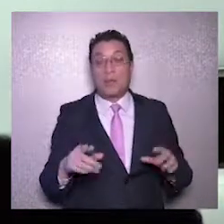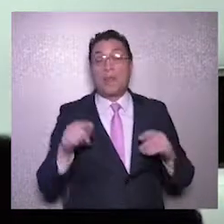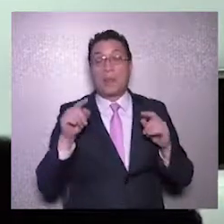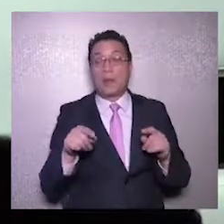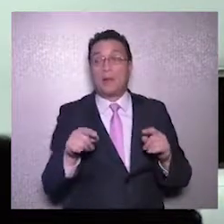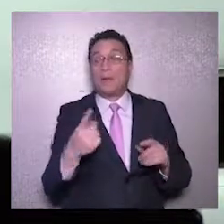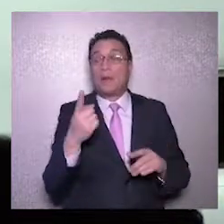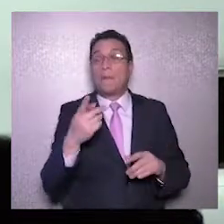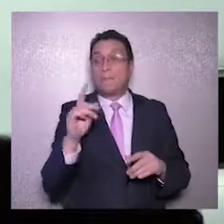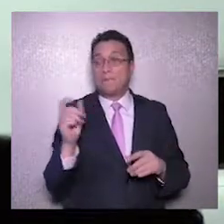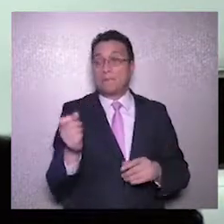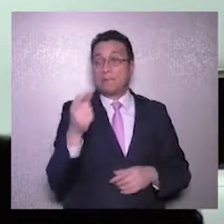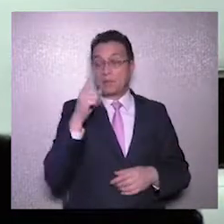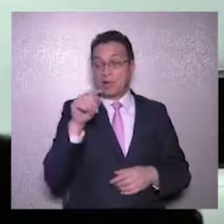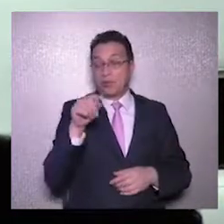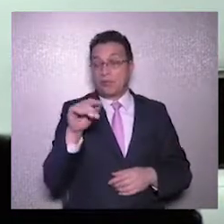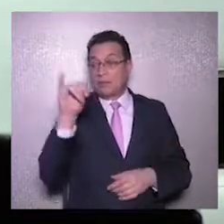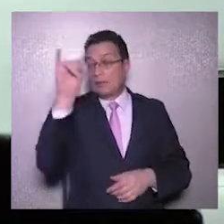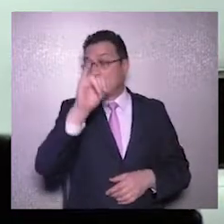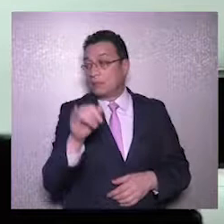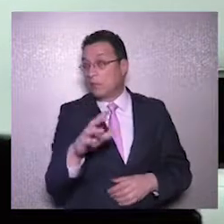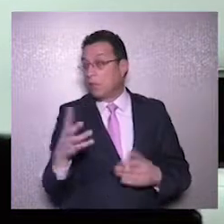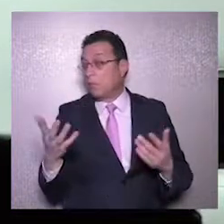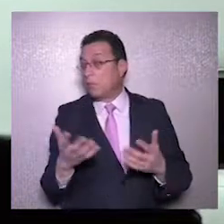Es un prisionero de su ISAPRE, porque